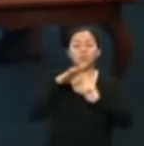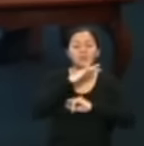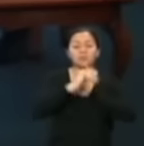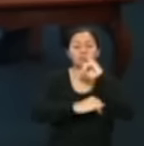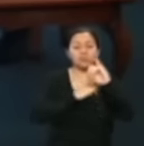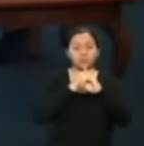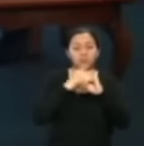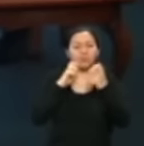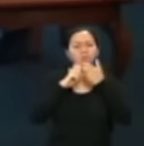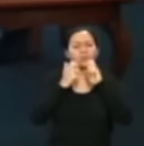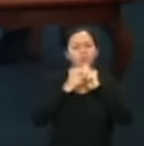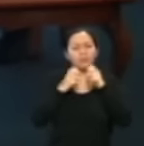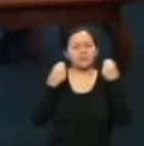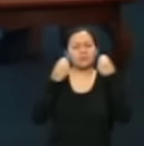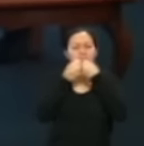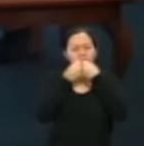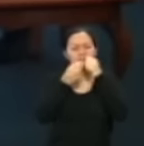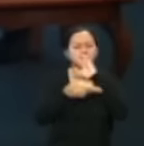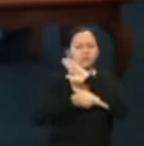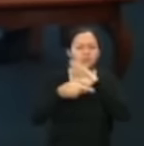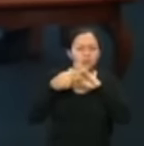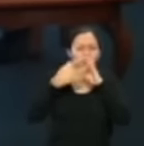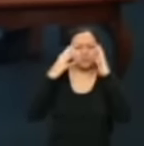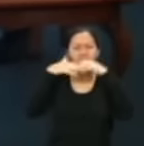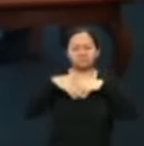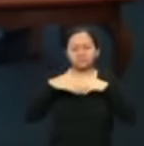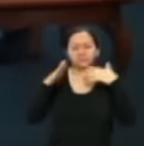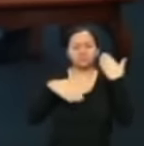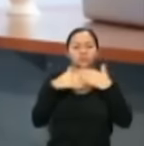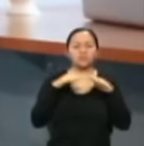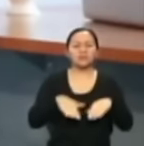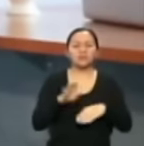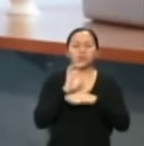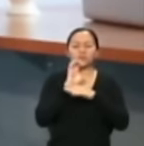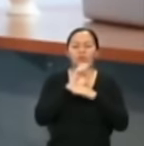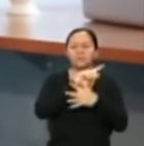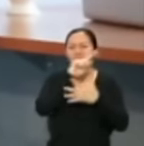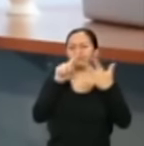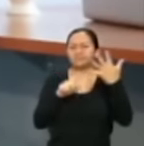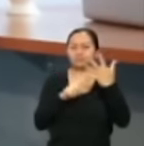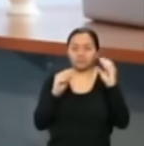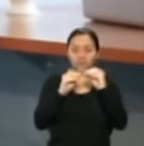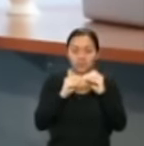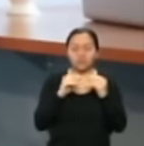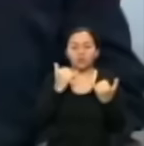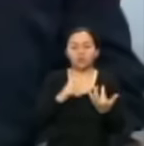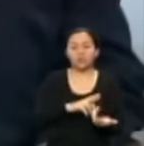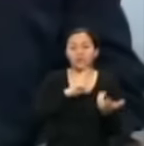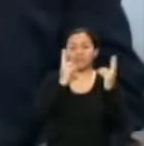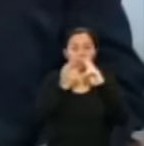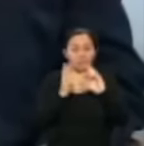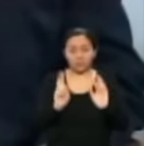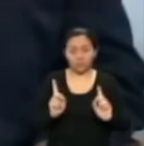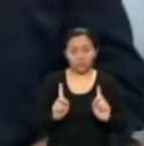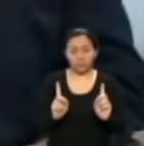shocks externos, de la baja del precio del petróleo, fundamentalmente para el Ecuador, ¿habría alguna reforma de este nivel?